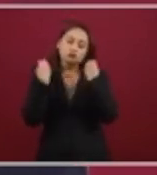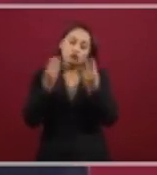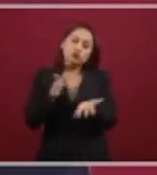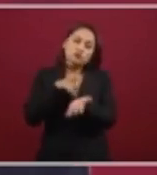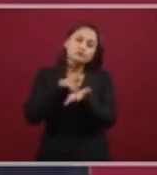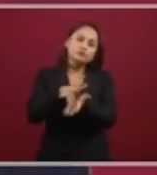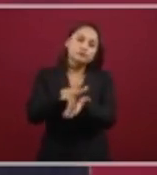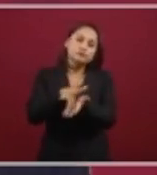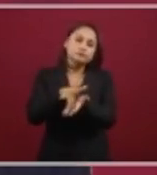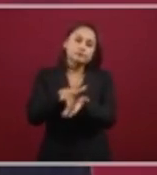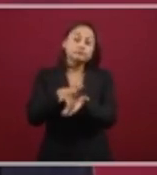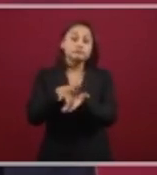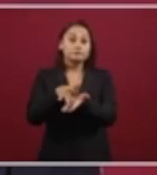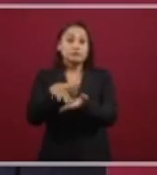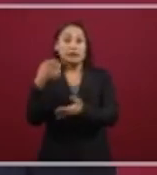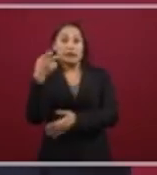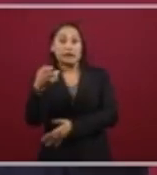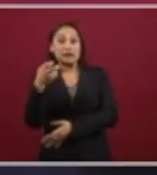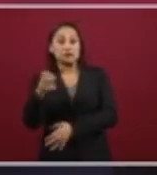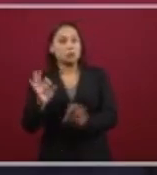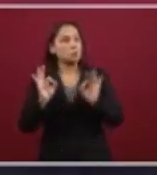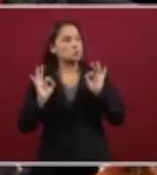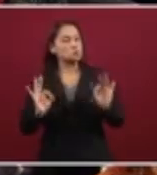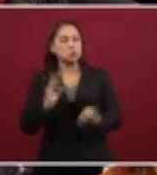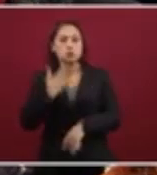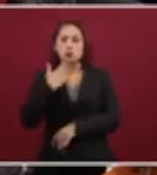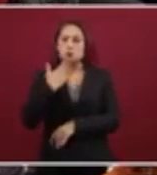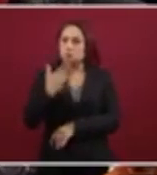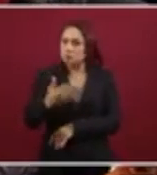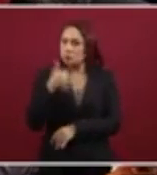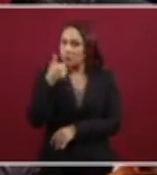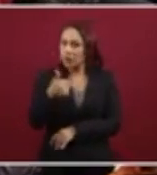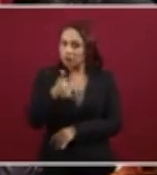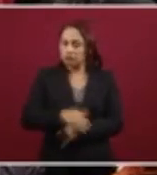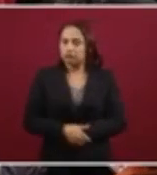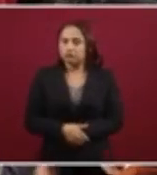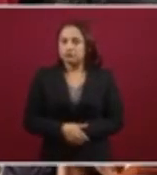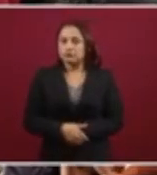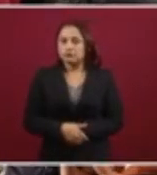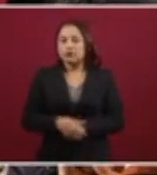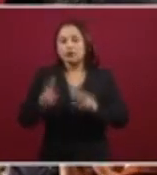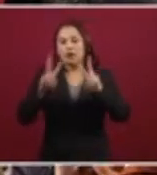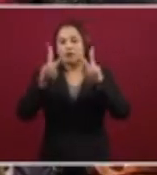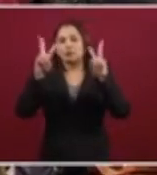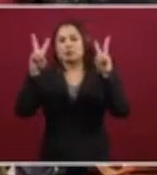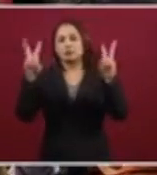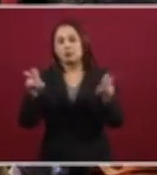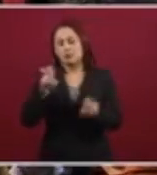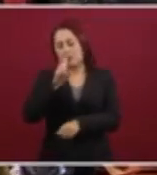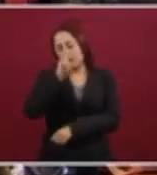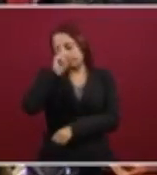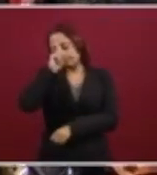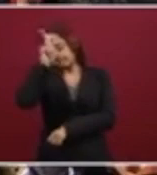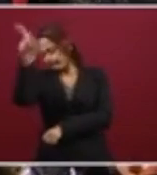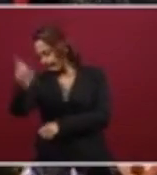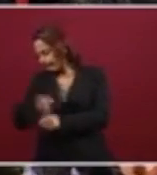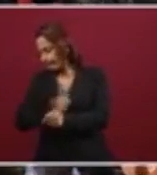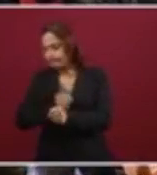Vamos muy bien. En el caso de la violencia, no hemos podido avanzar,